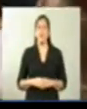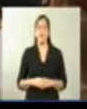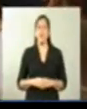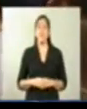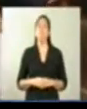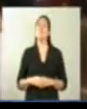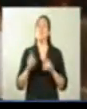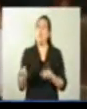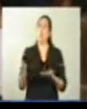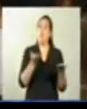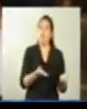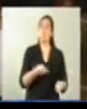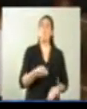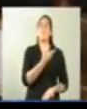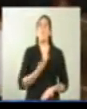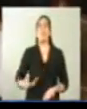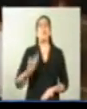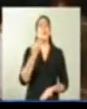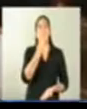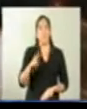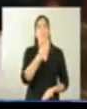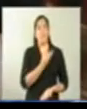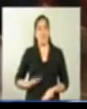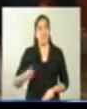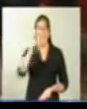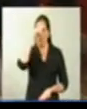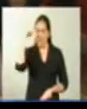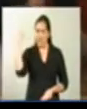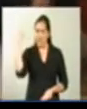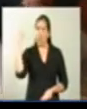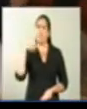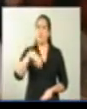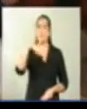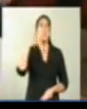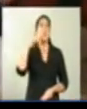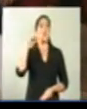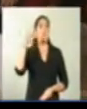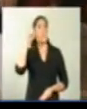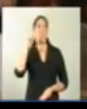Seguidamente lo hace la señora vicepresidente de la Nación, Gabriela Michetti.